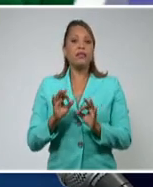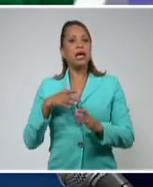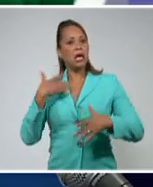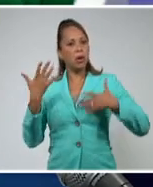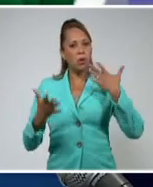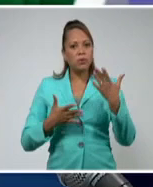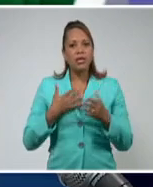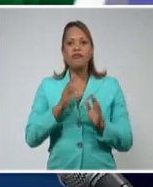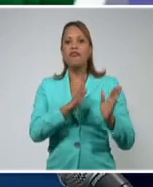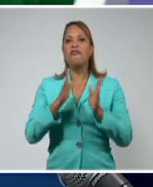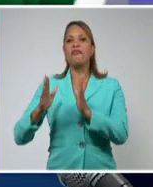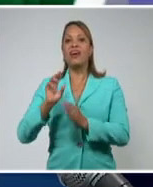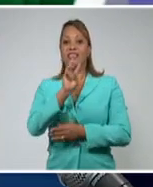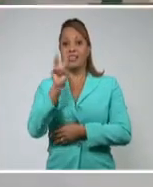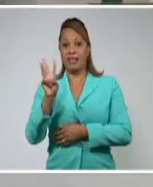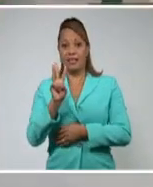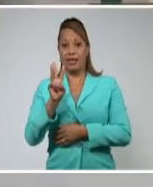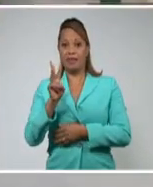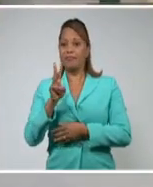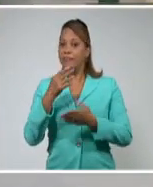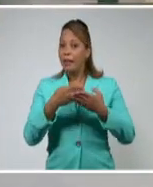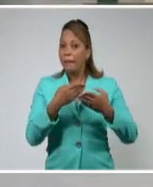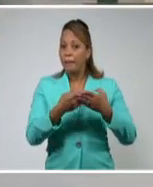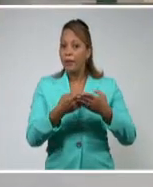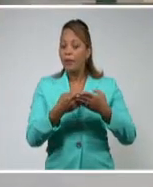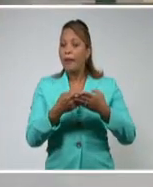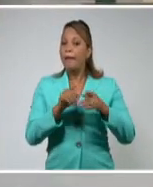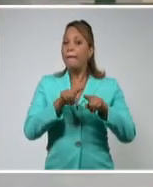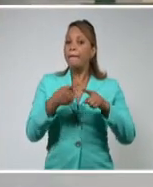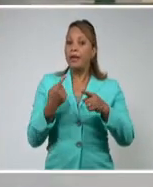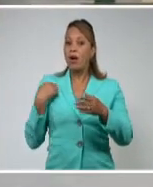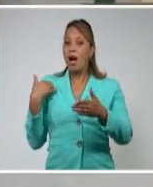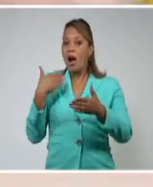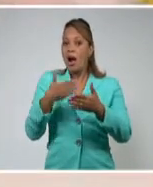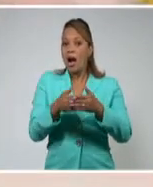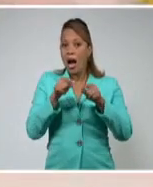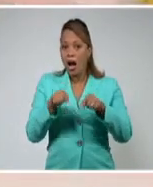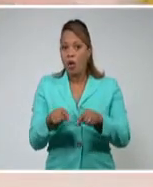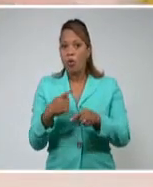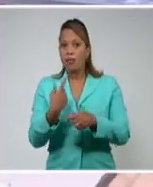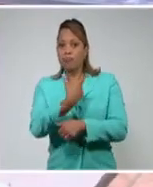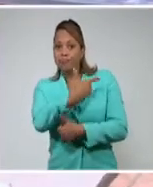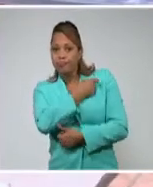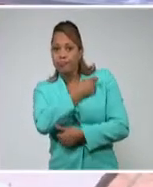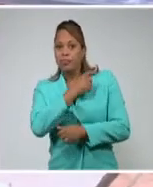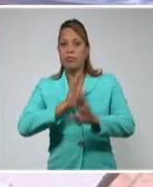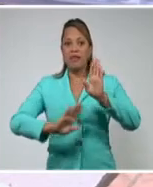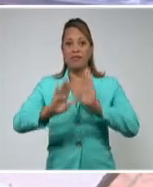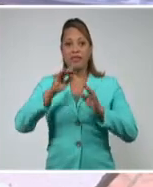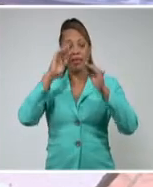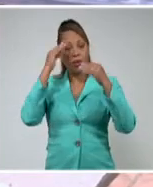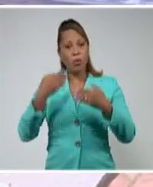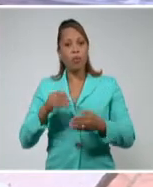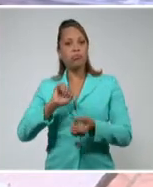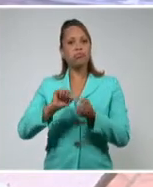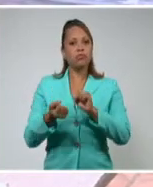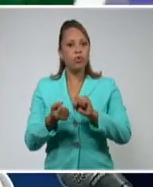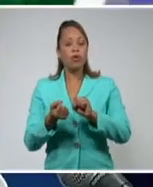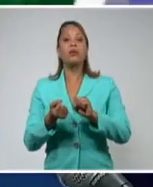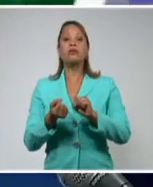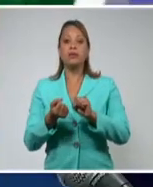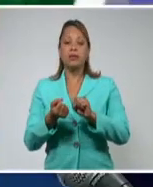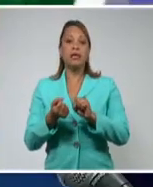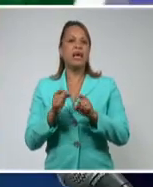fase 3 del ensayo clínico y aquí a que logremos un nivel de inmunidad suficiente para controlar pues no nos